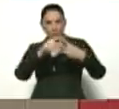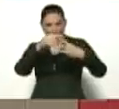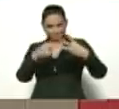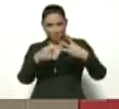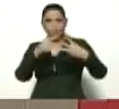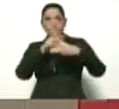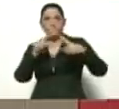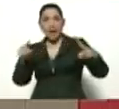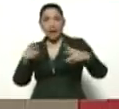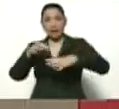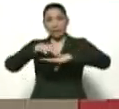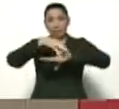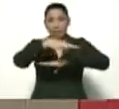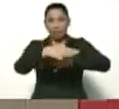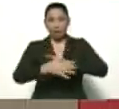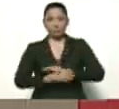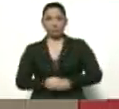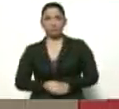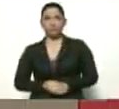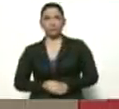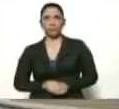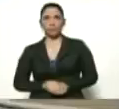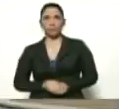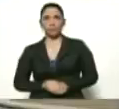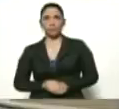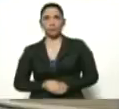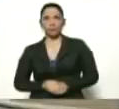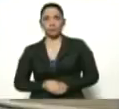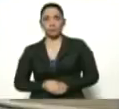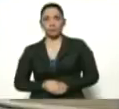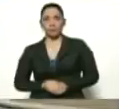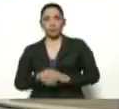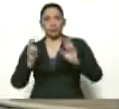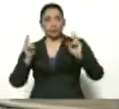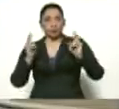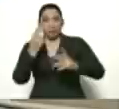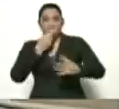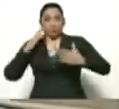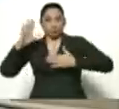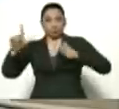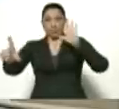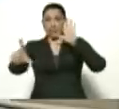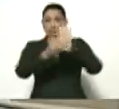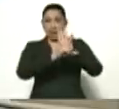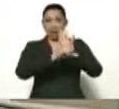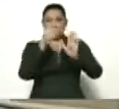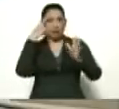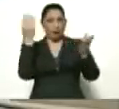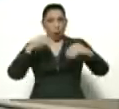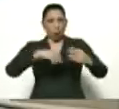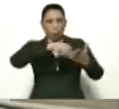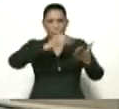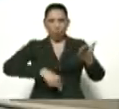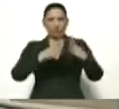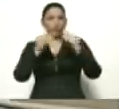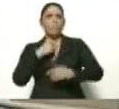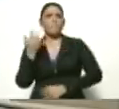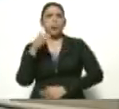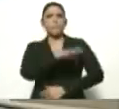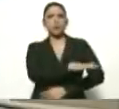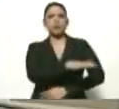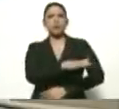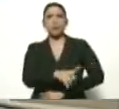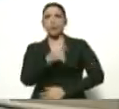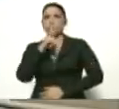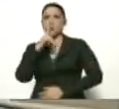dejar en materia de compromiso legal un contrato todos los asesinatos los desmanes